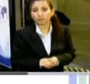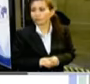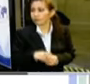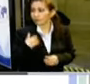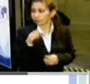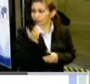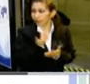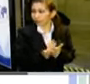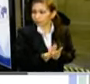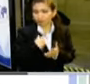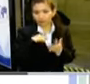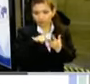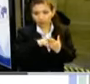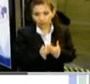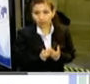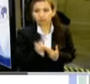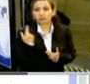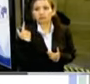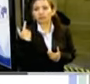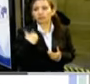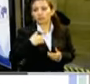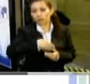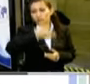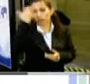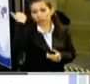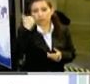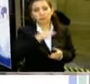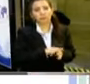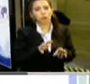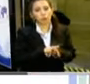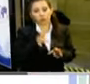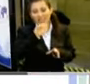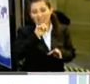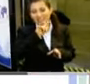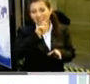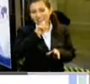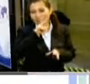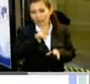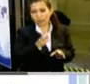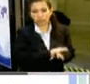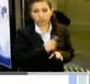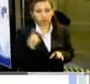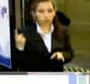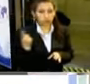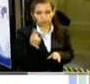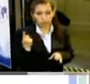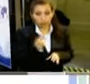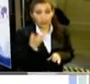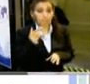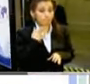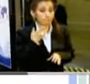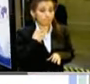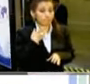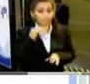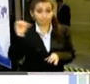iniciar señalando de que no nos debemos circunscribir a la Cancillería, porque la política